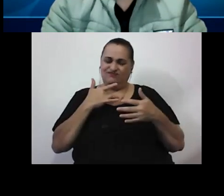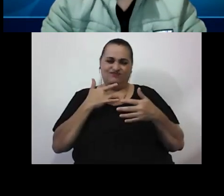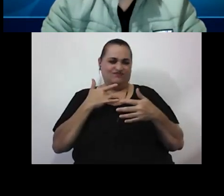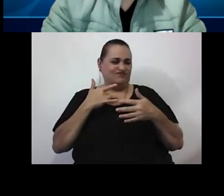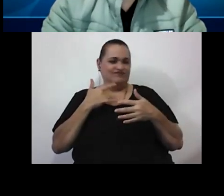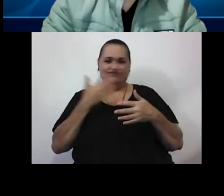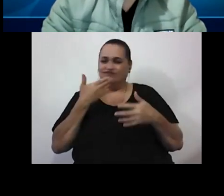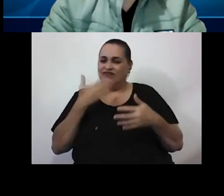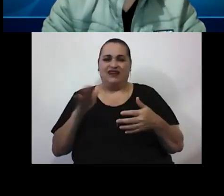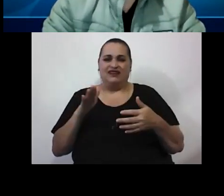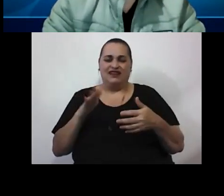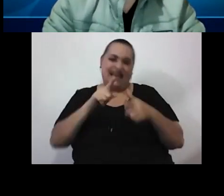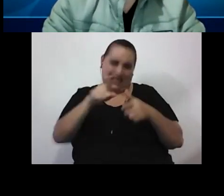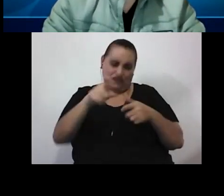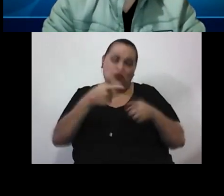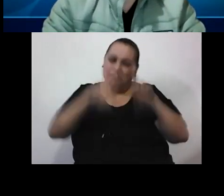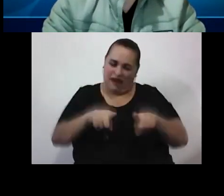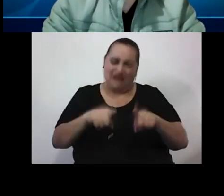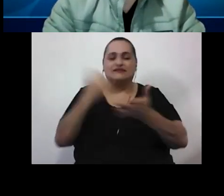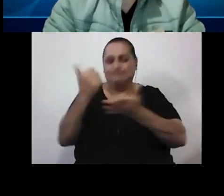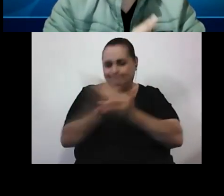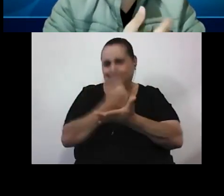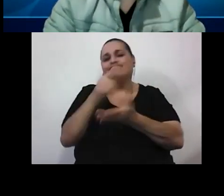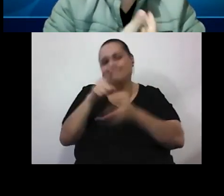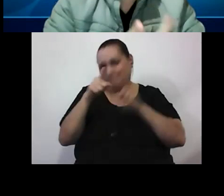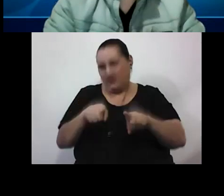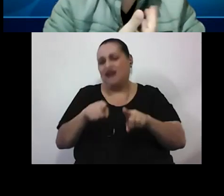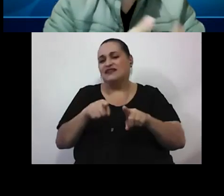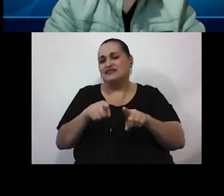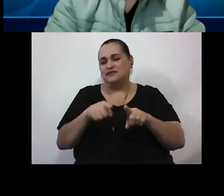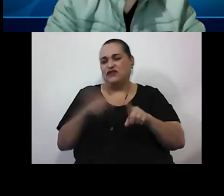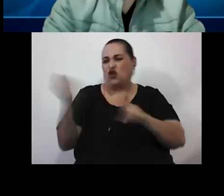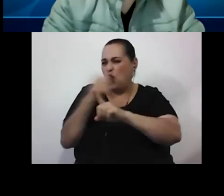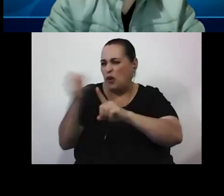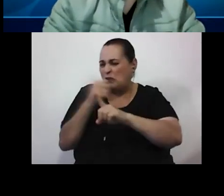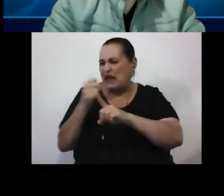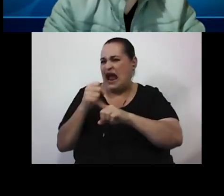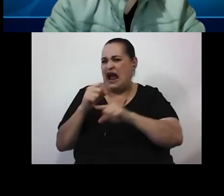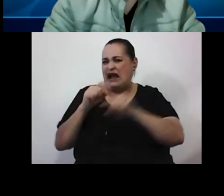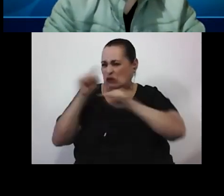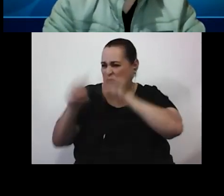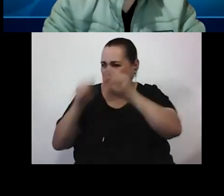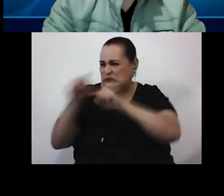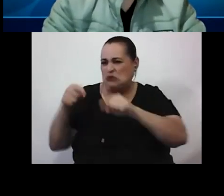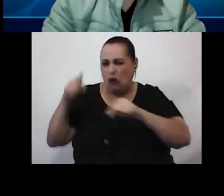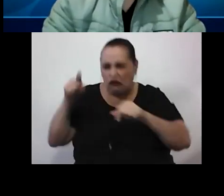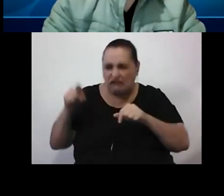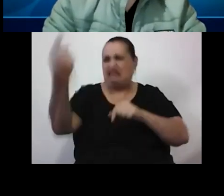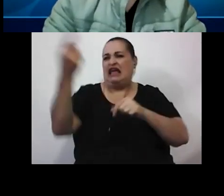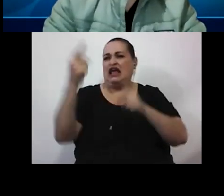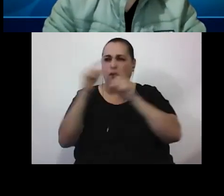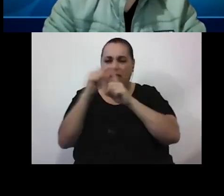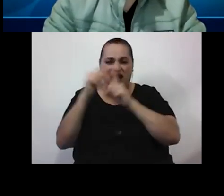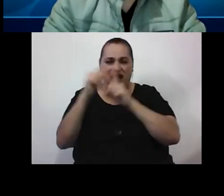Entonces pasa lamentablemente. Esto de golpear, lastimar con palabras físicamente también. ¿Aprendería